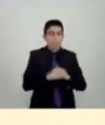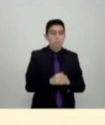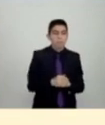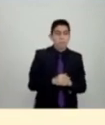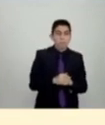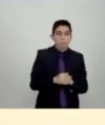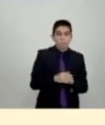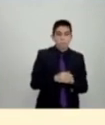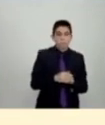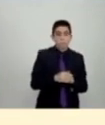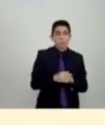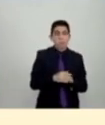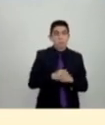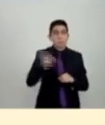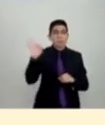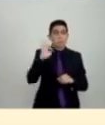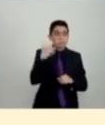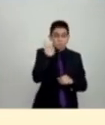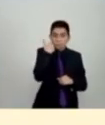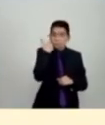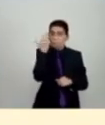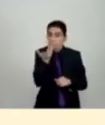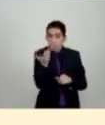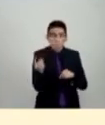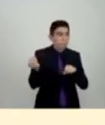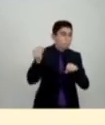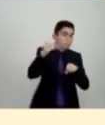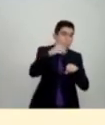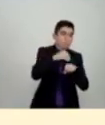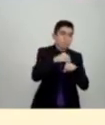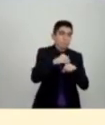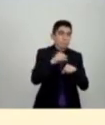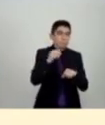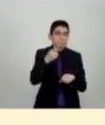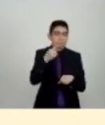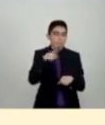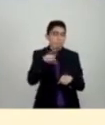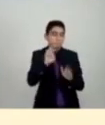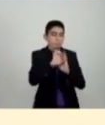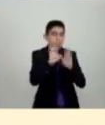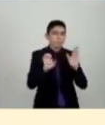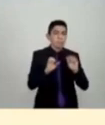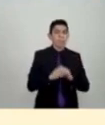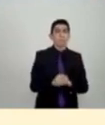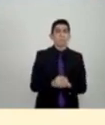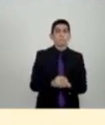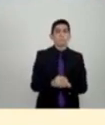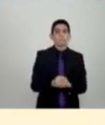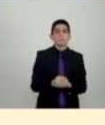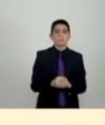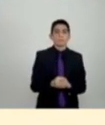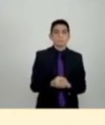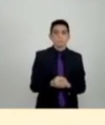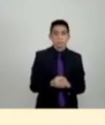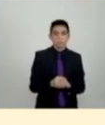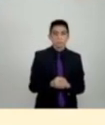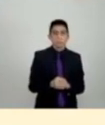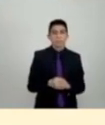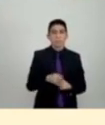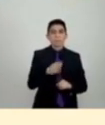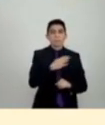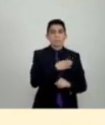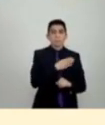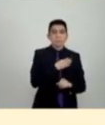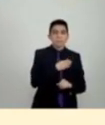Puede ser una cuestión involuntaria por momentos aparecer, pero en el caso, por ejemplo, bueno, en los libros tuyos, en los de... Bueno, Osvaldo